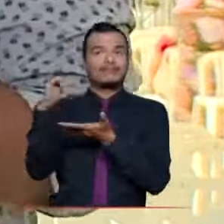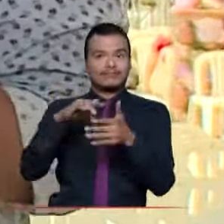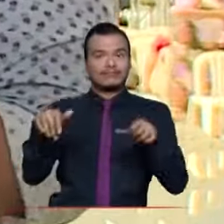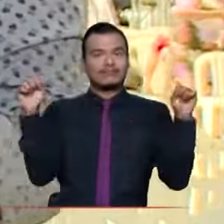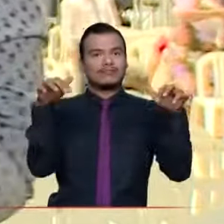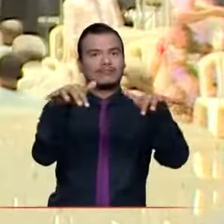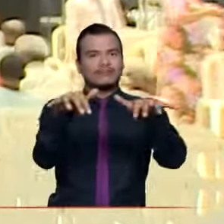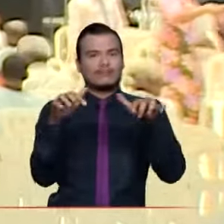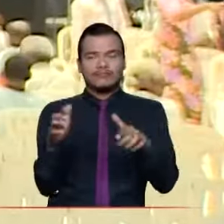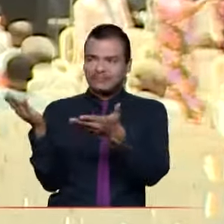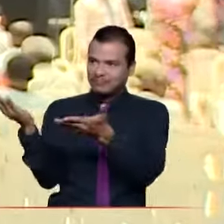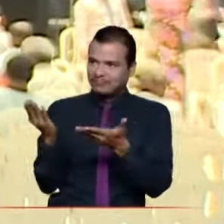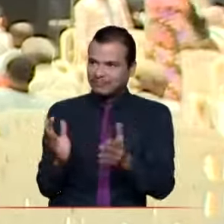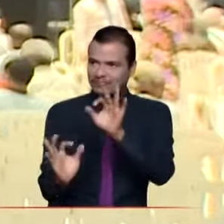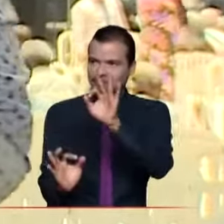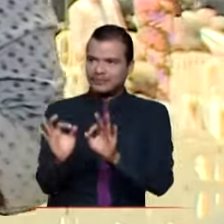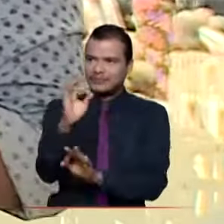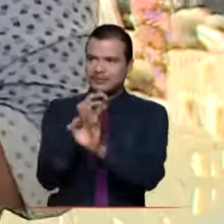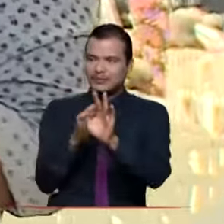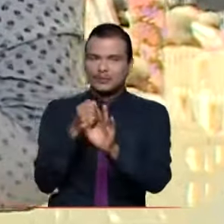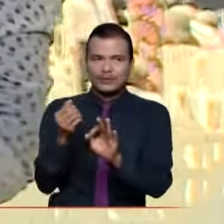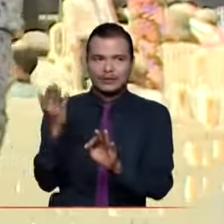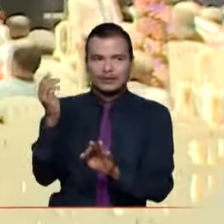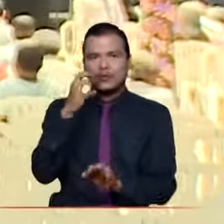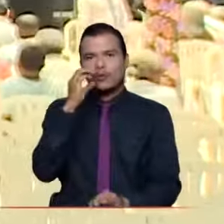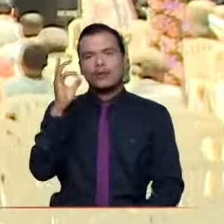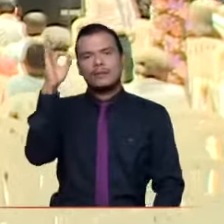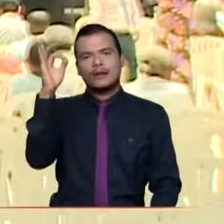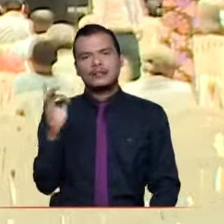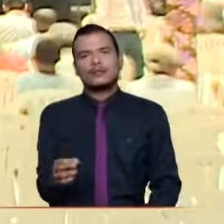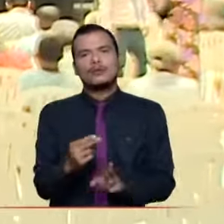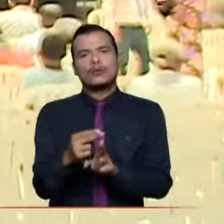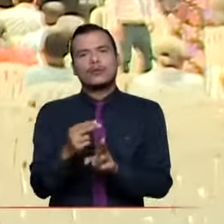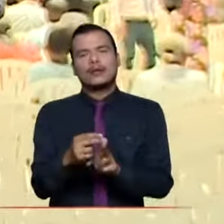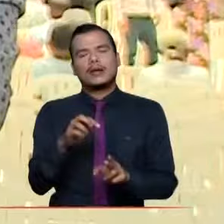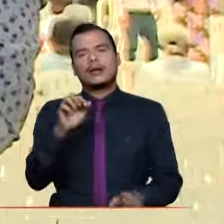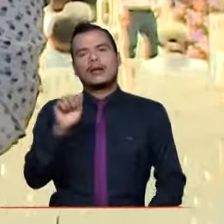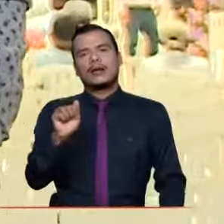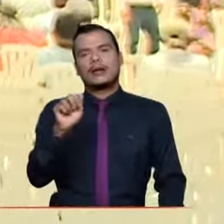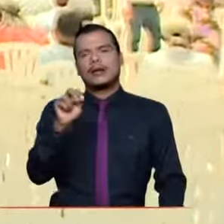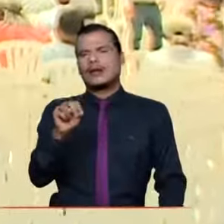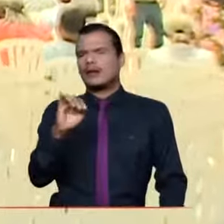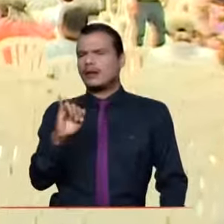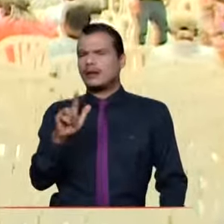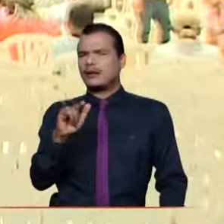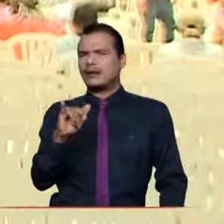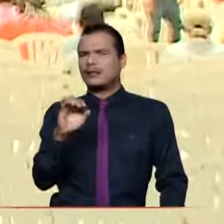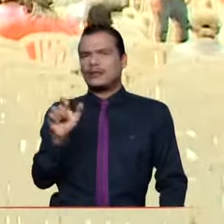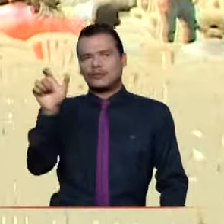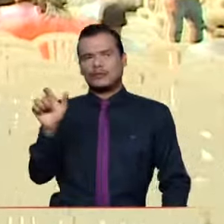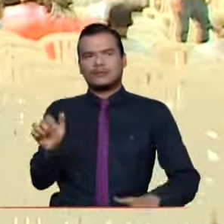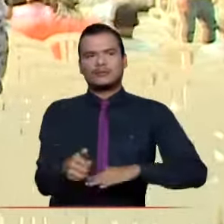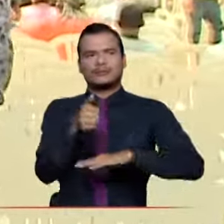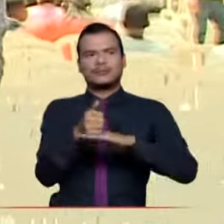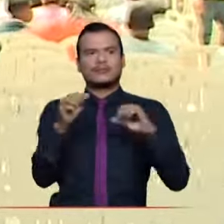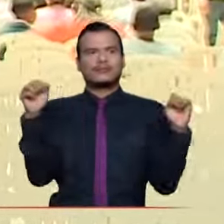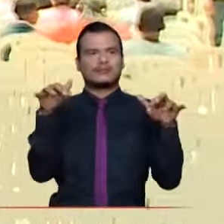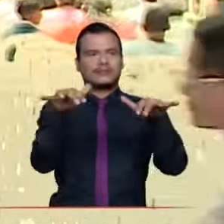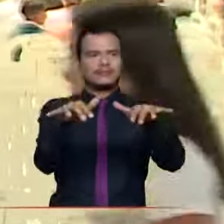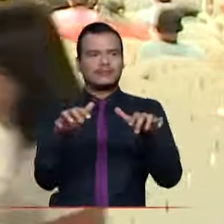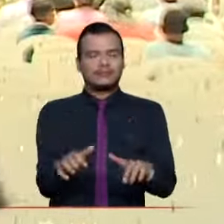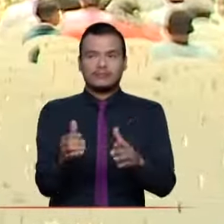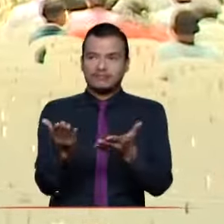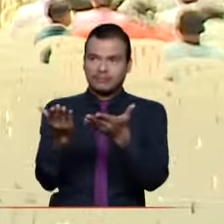convención. Bienvenido a Telepacífico Noticias, el pastor Anilio Moreno. Él es gerente de la convención pentecostal y